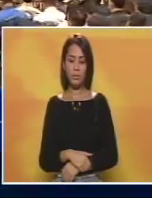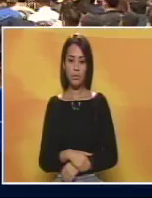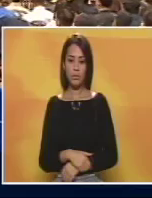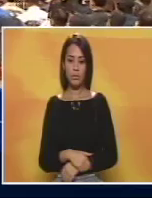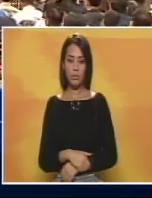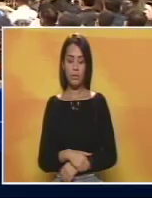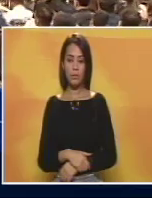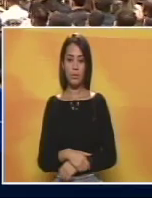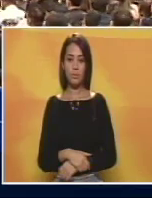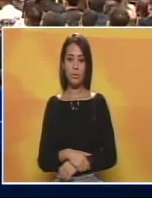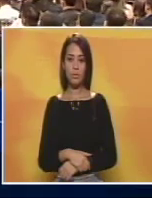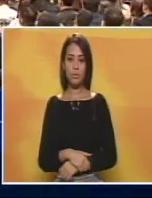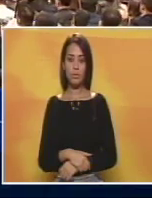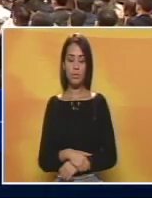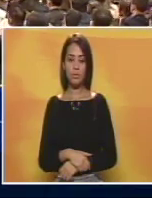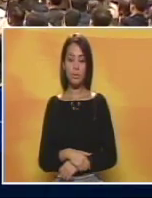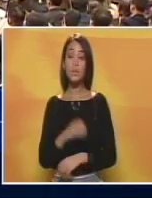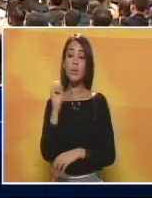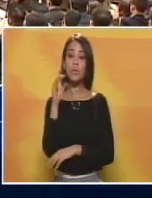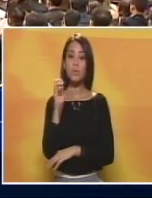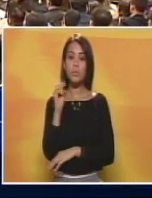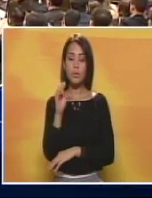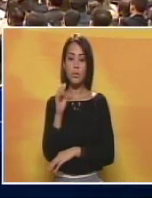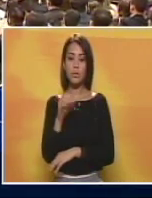durante un foro...